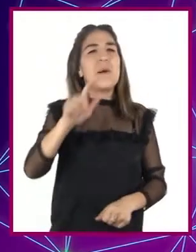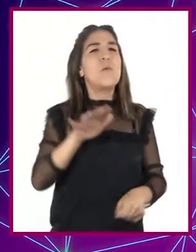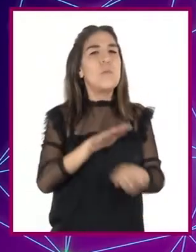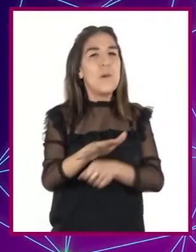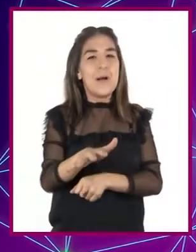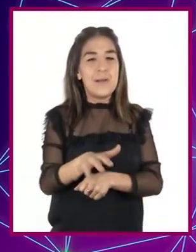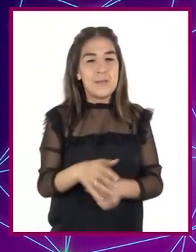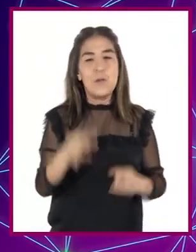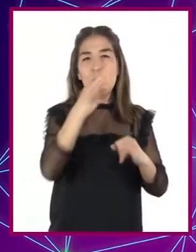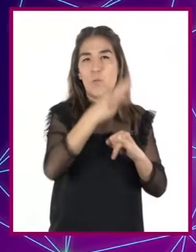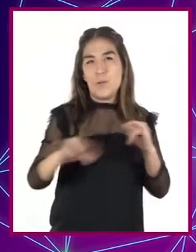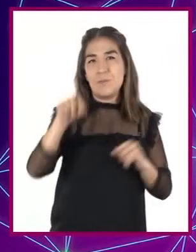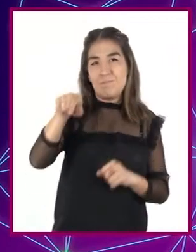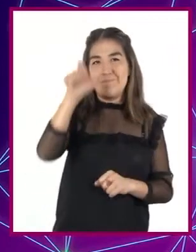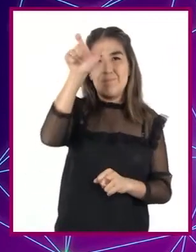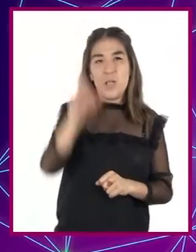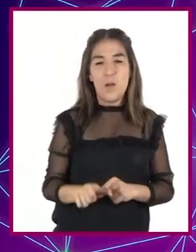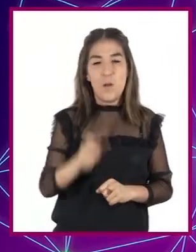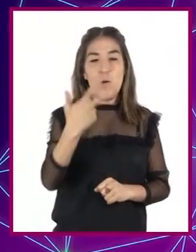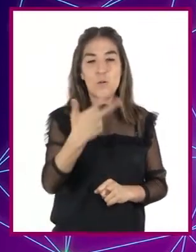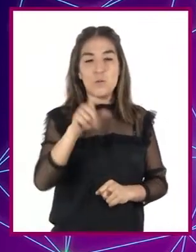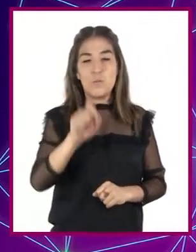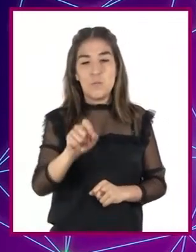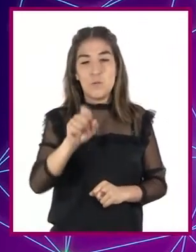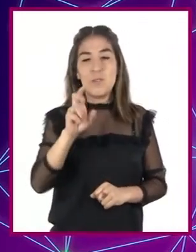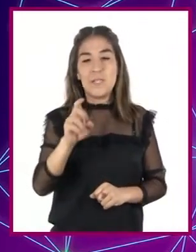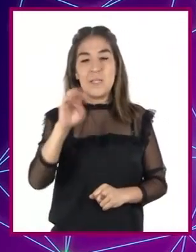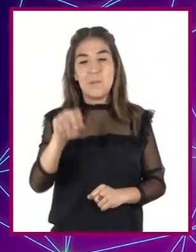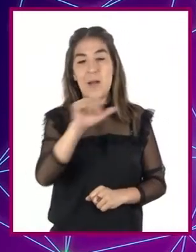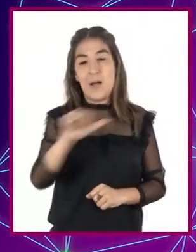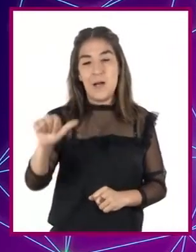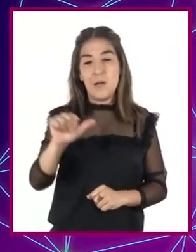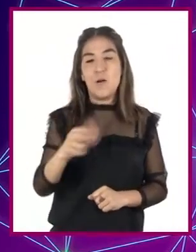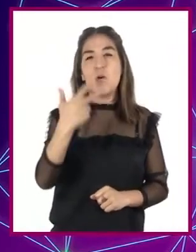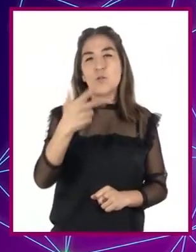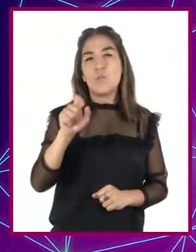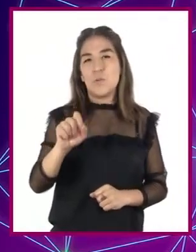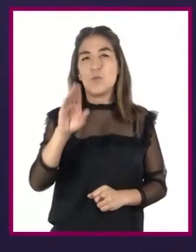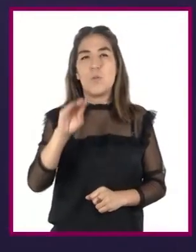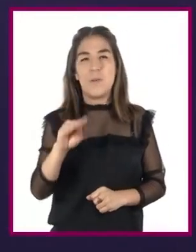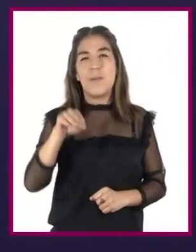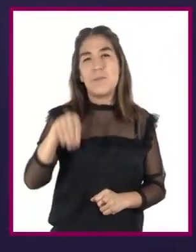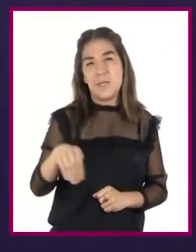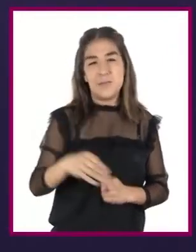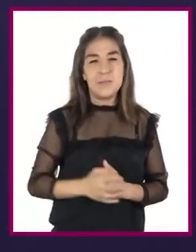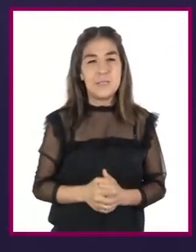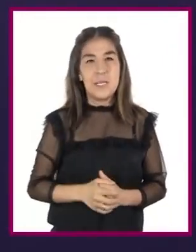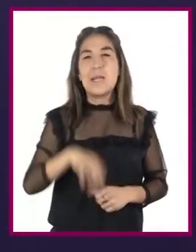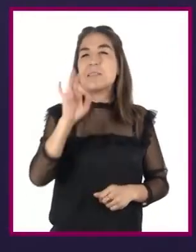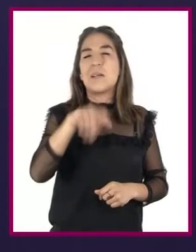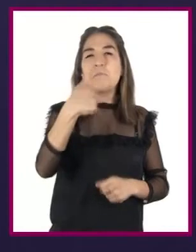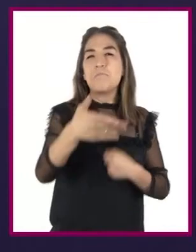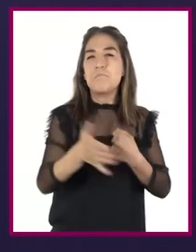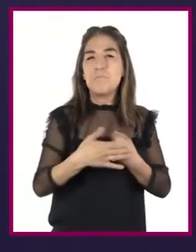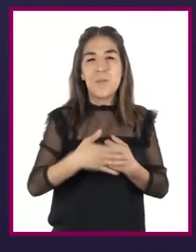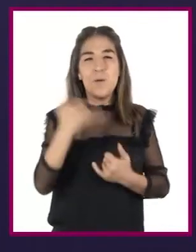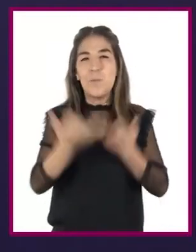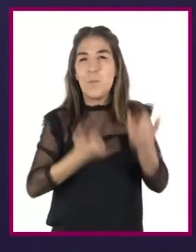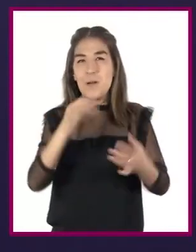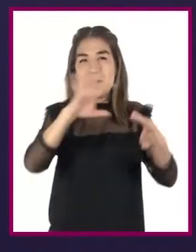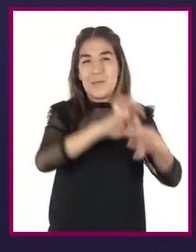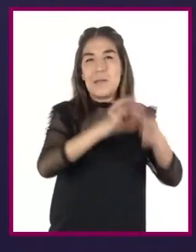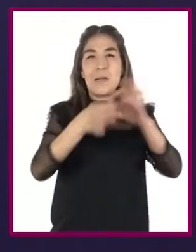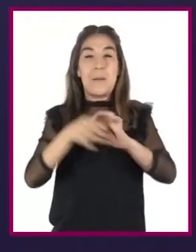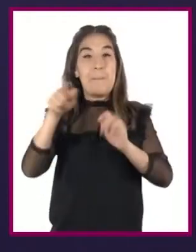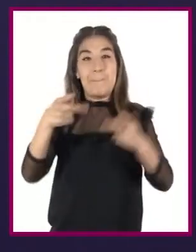encuentra en el último intervalo, de 8.39 a 8.90 metros. Si en los próximos Juegos Olímpicos un